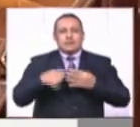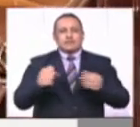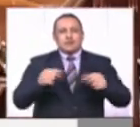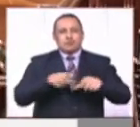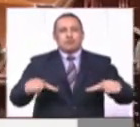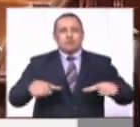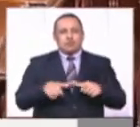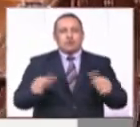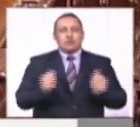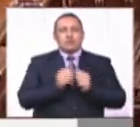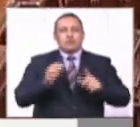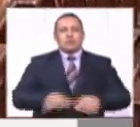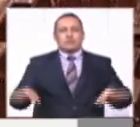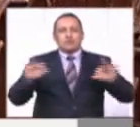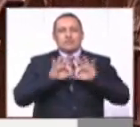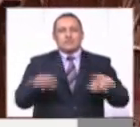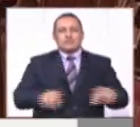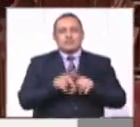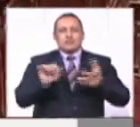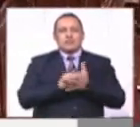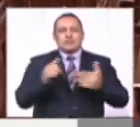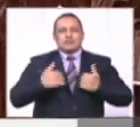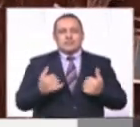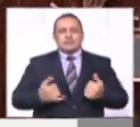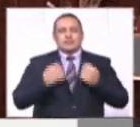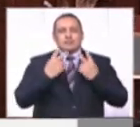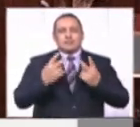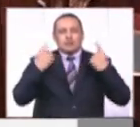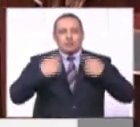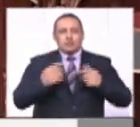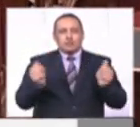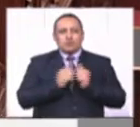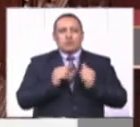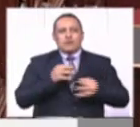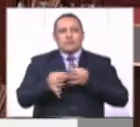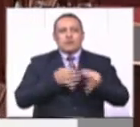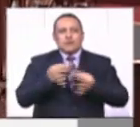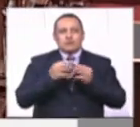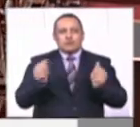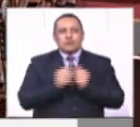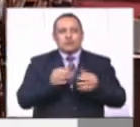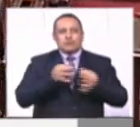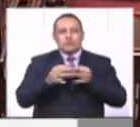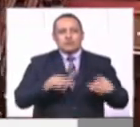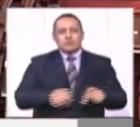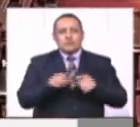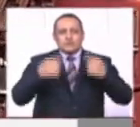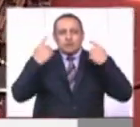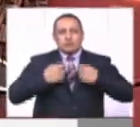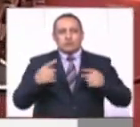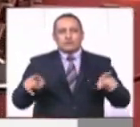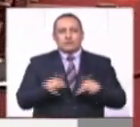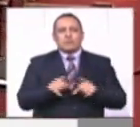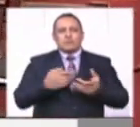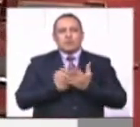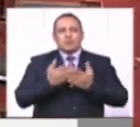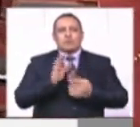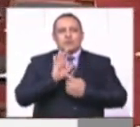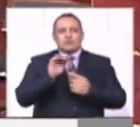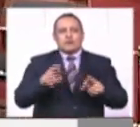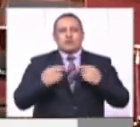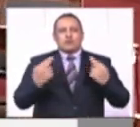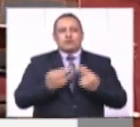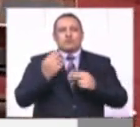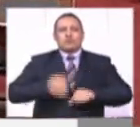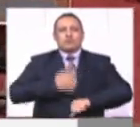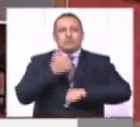plataformas digitales y también tener tener por supuesto el detalle de las noticias y de los acuerdos desprendidos de la sesión